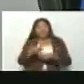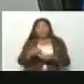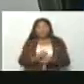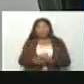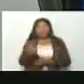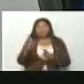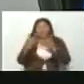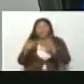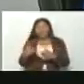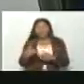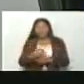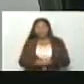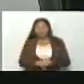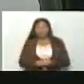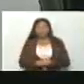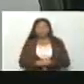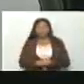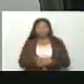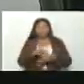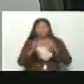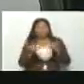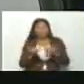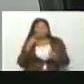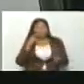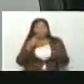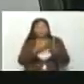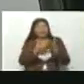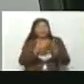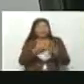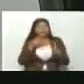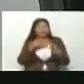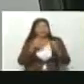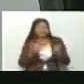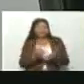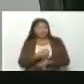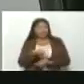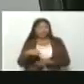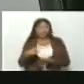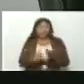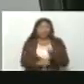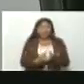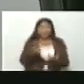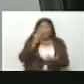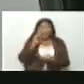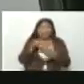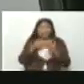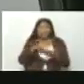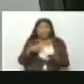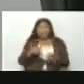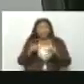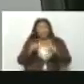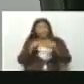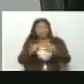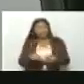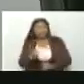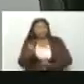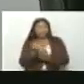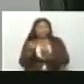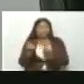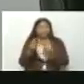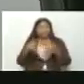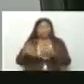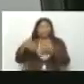empresa transnacional que va a invertir directamente. ¿Quién más que nuestros hermanos iraníes? ¿En qué vamos a seguir contando? En las mismas